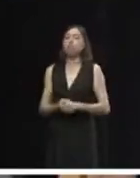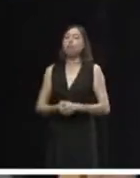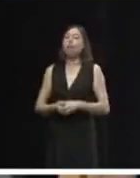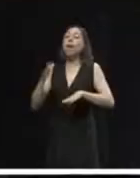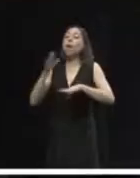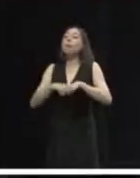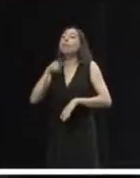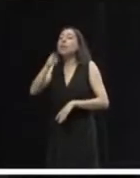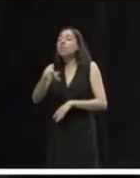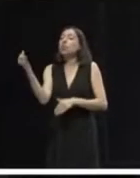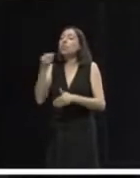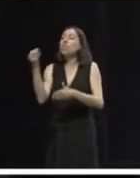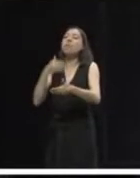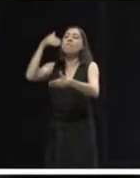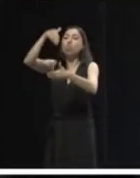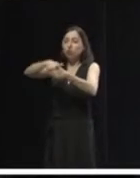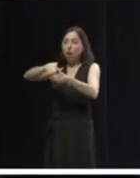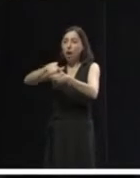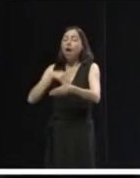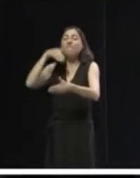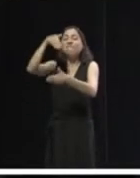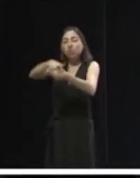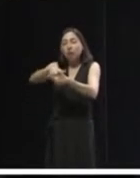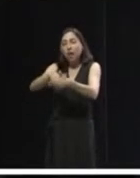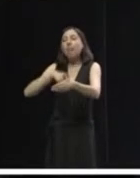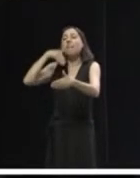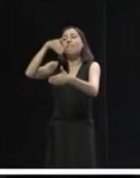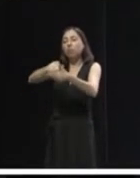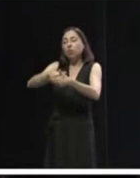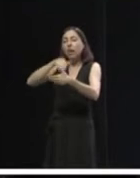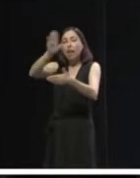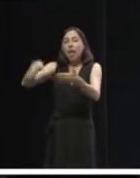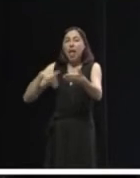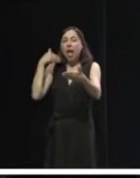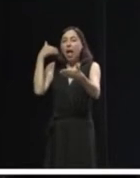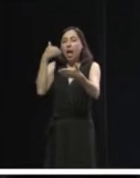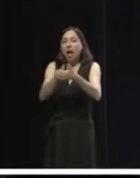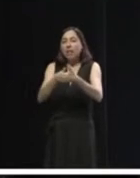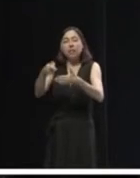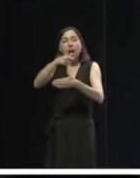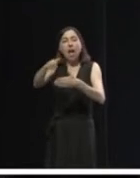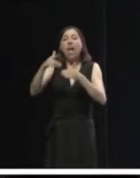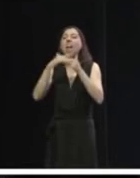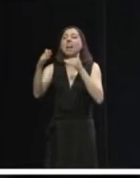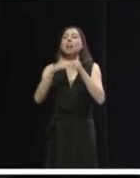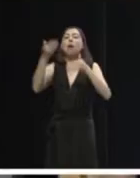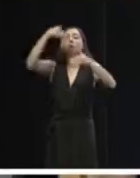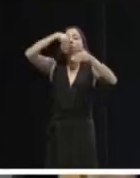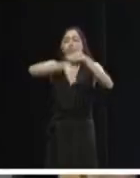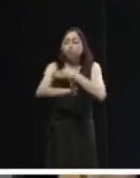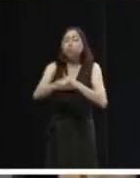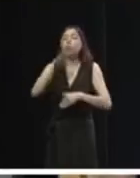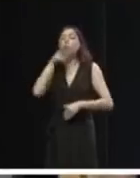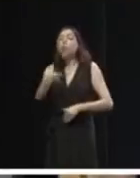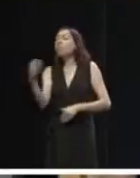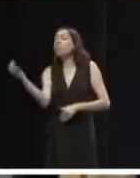hay que votar, votar. Y votar hasta enterrarlos en el mar, porque es lo que